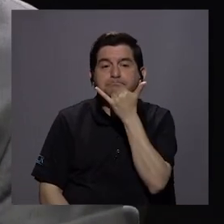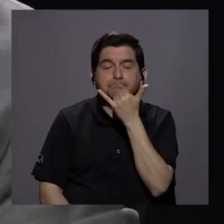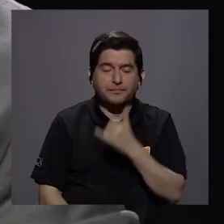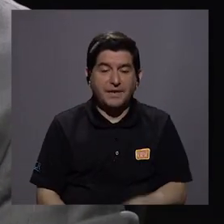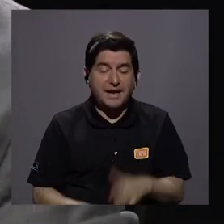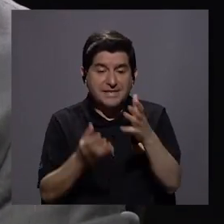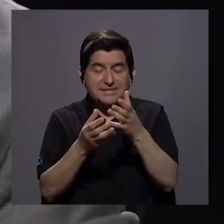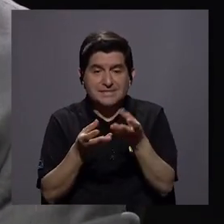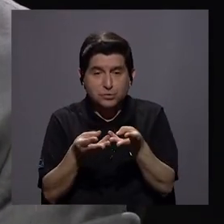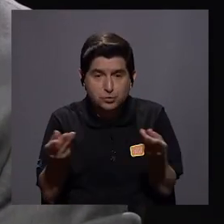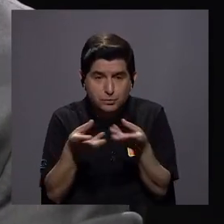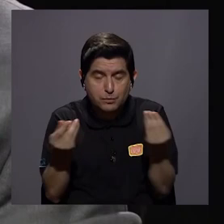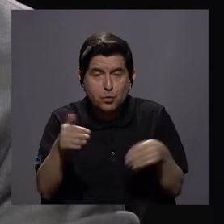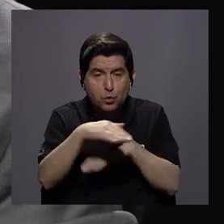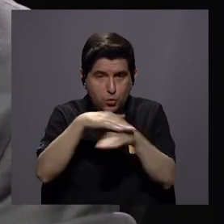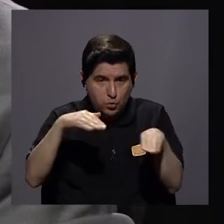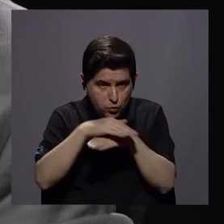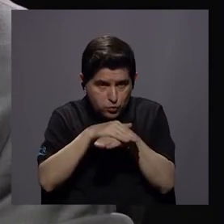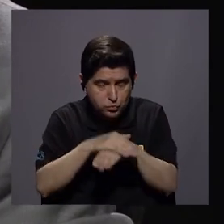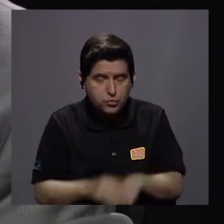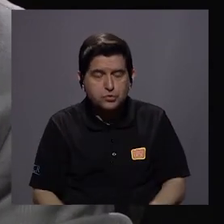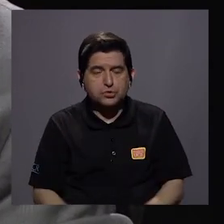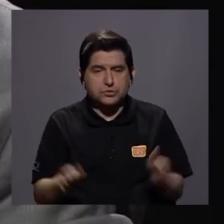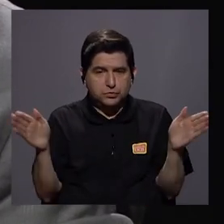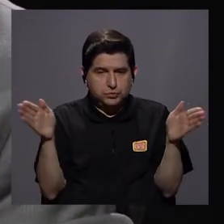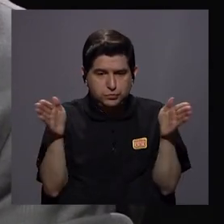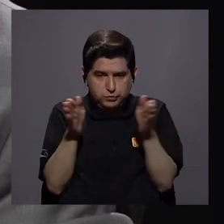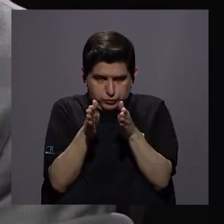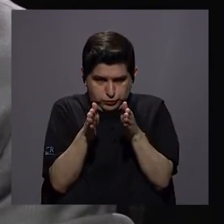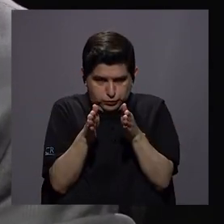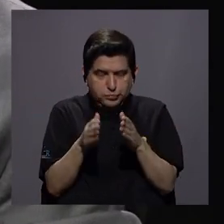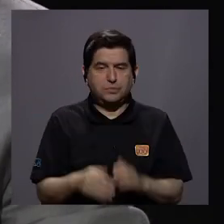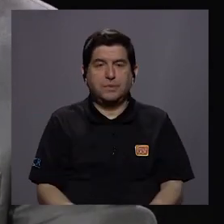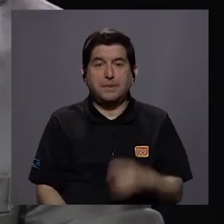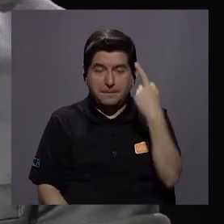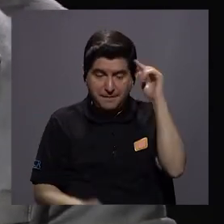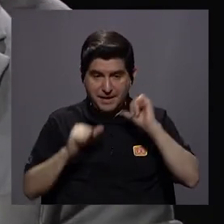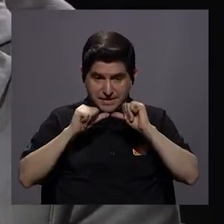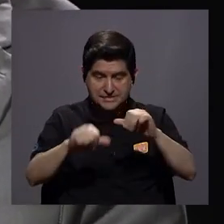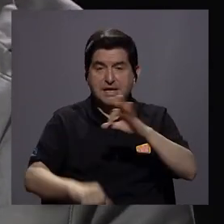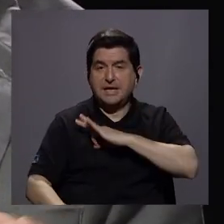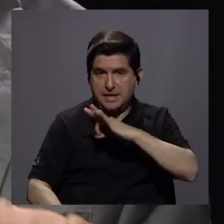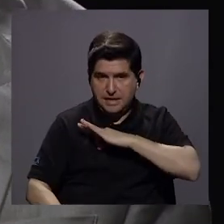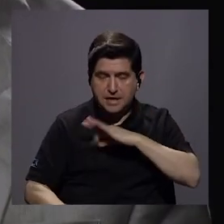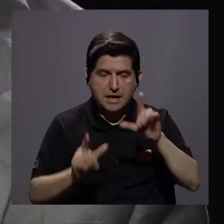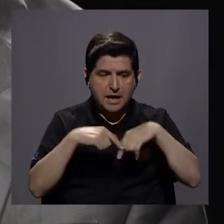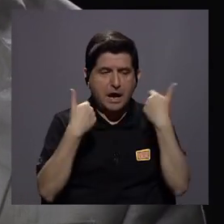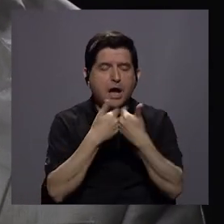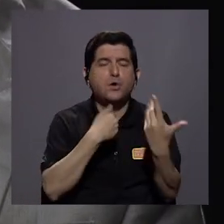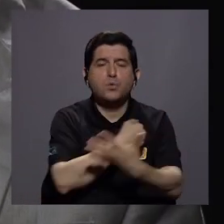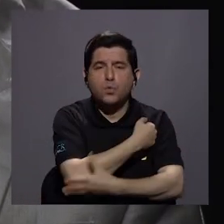que la canasta no solamente se reduce